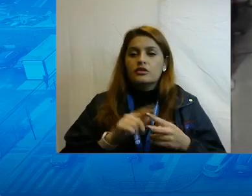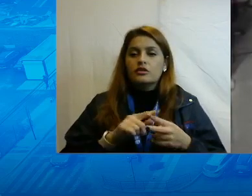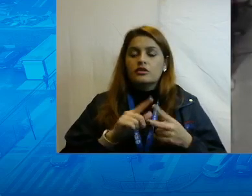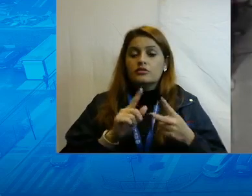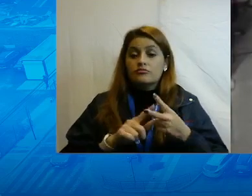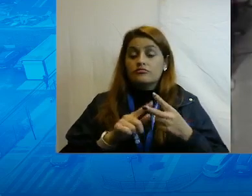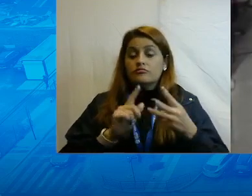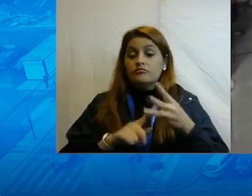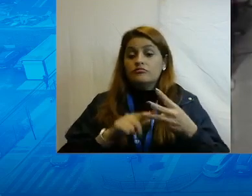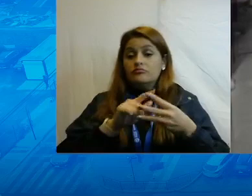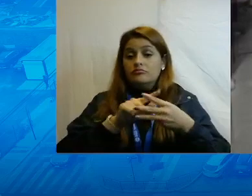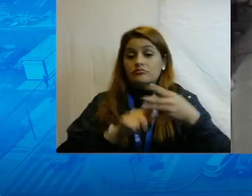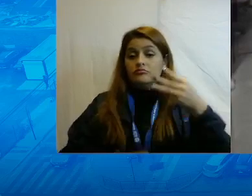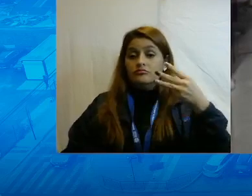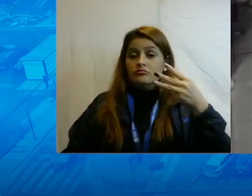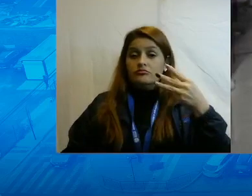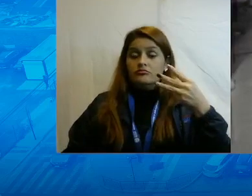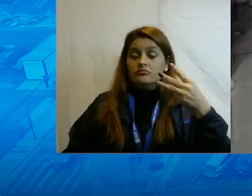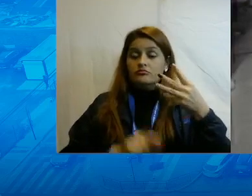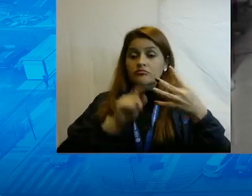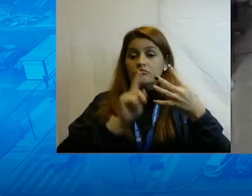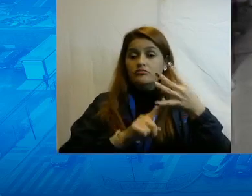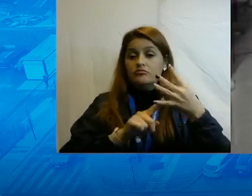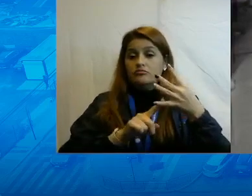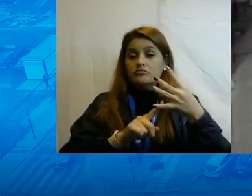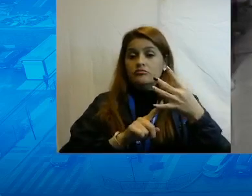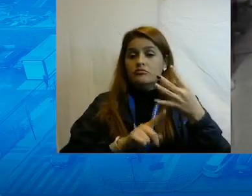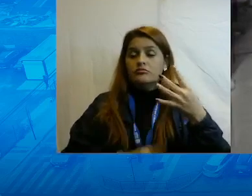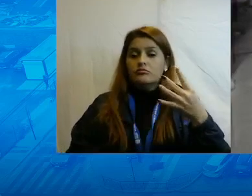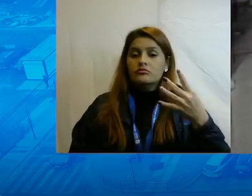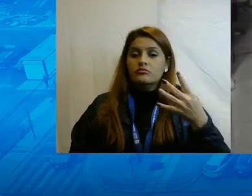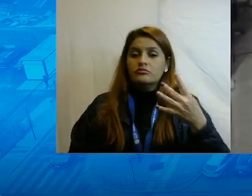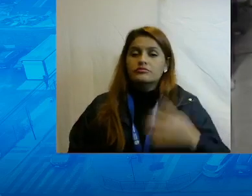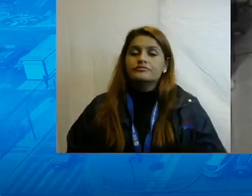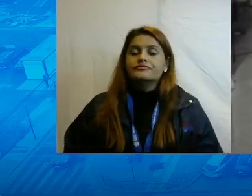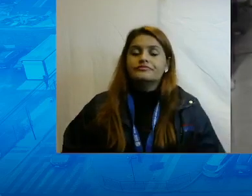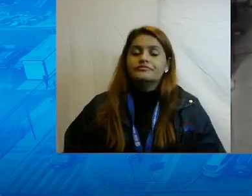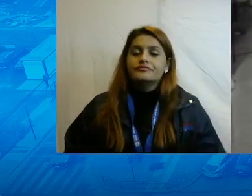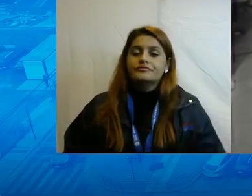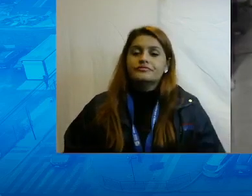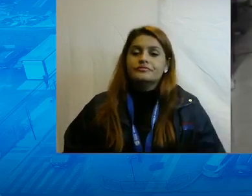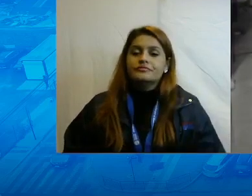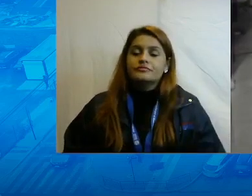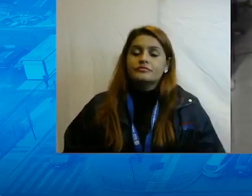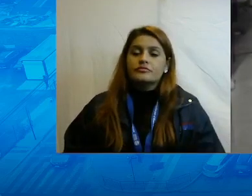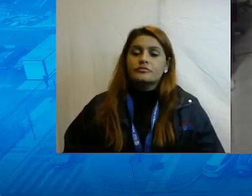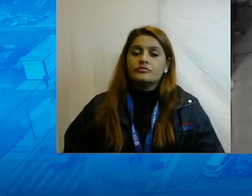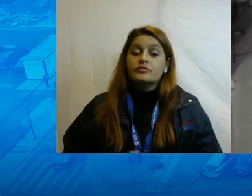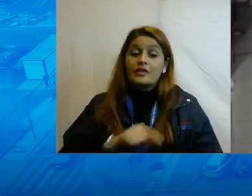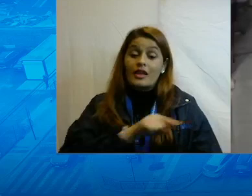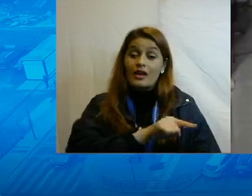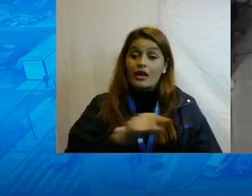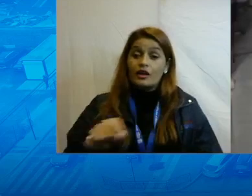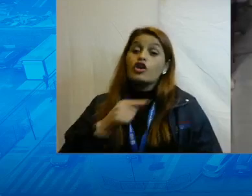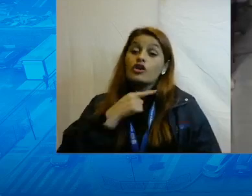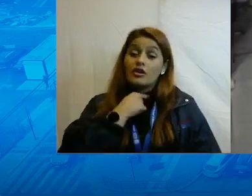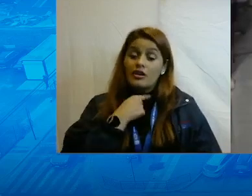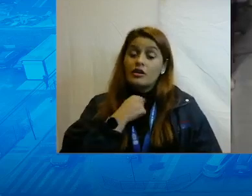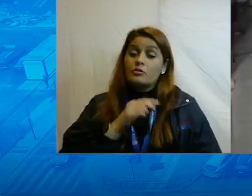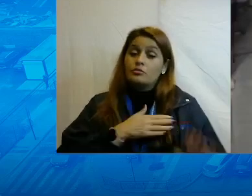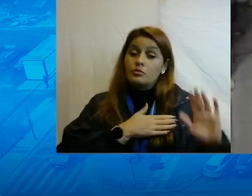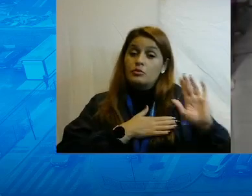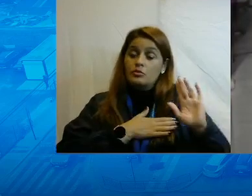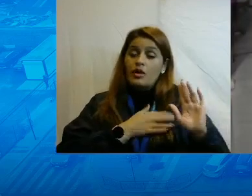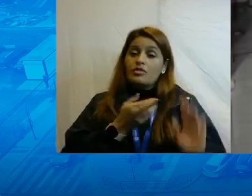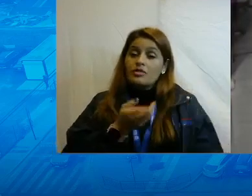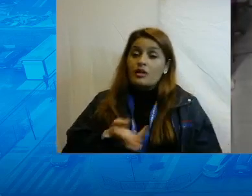Jesús del edificio Los Robles y la directiva de la Junta de Vecinos Barrio Estación. Así que, bueno, ellos están disponibles para mostrar los ejemplares